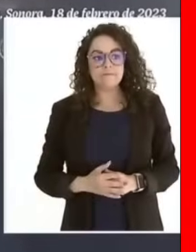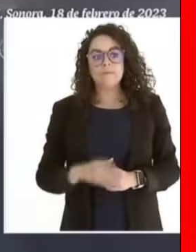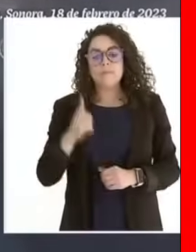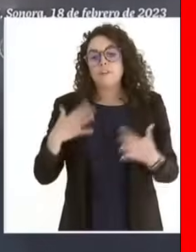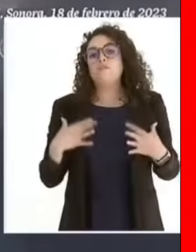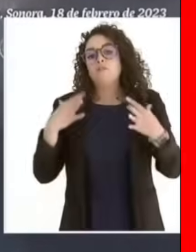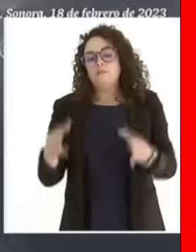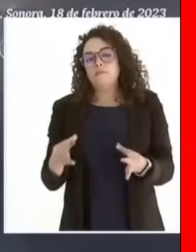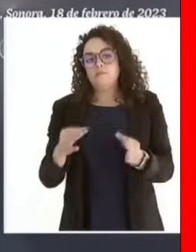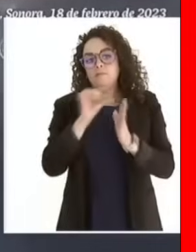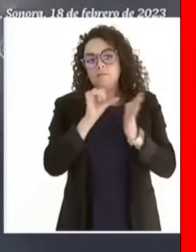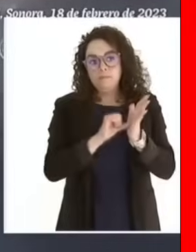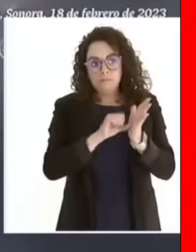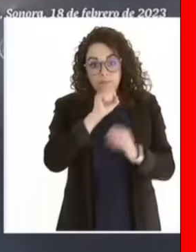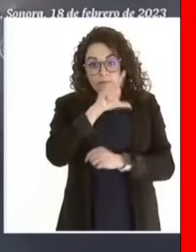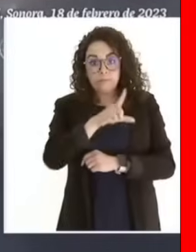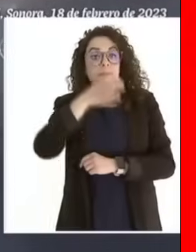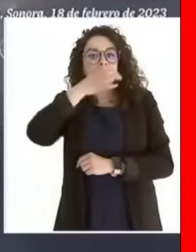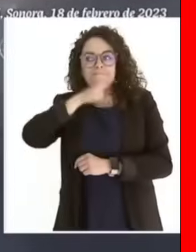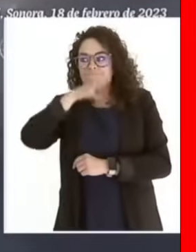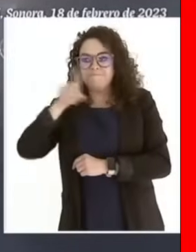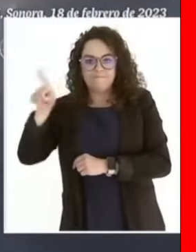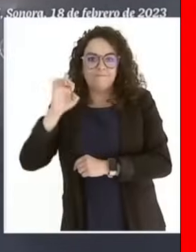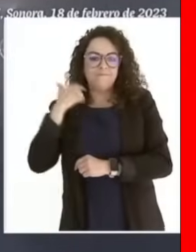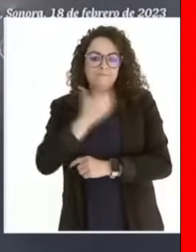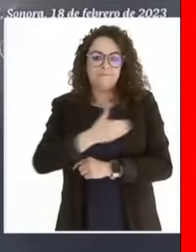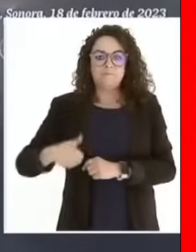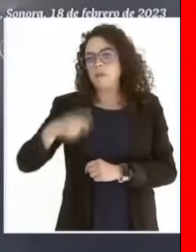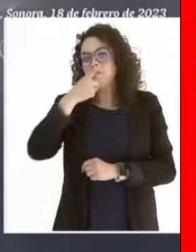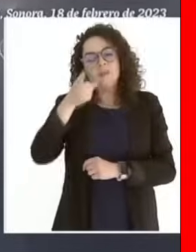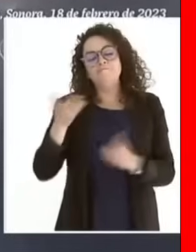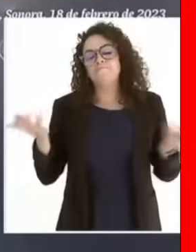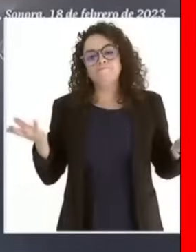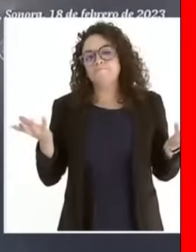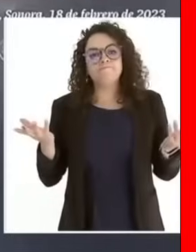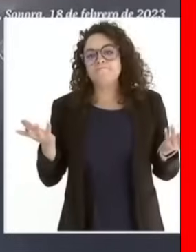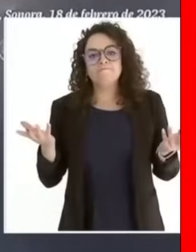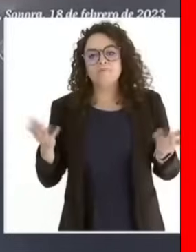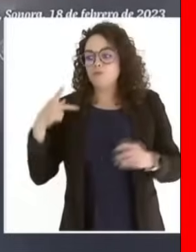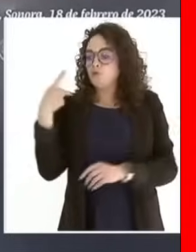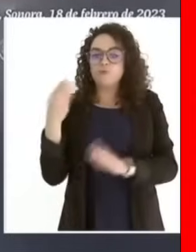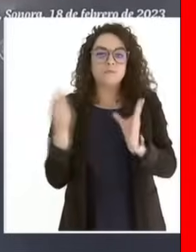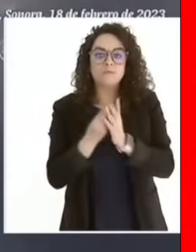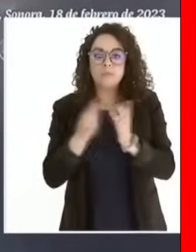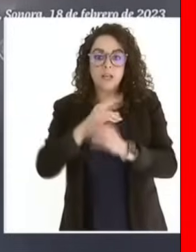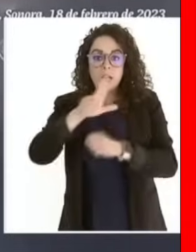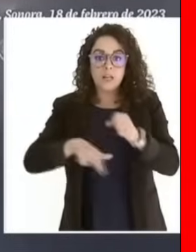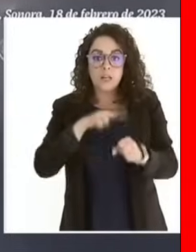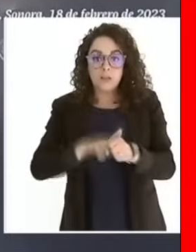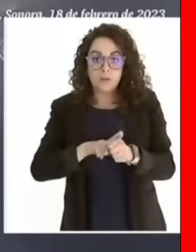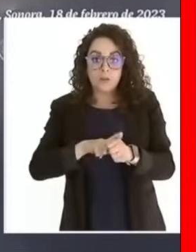27 Establece que todo los recursos naturales del subsuelo son de